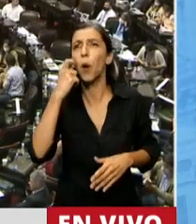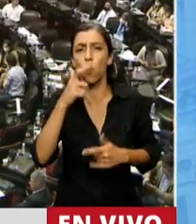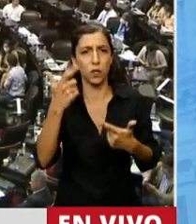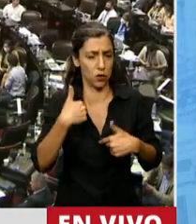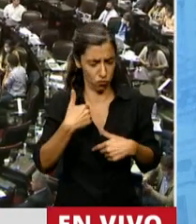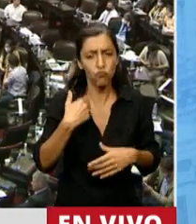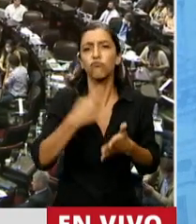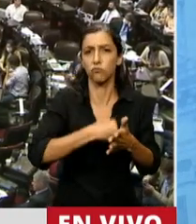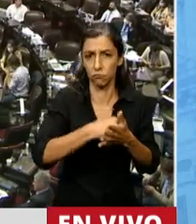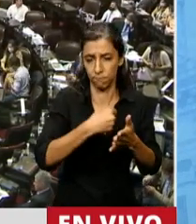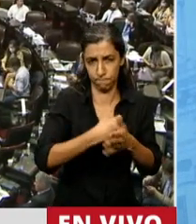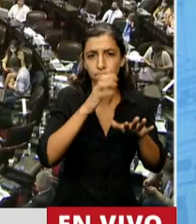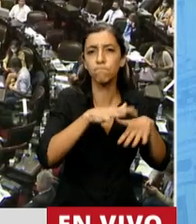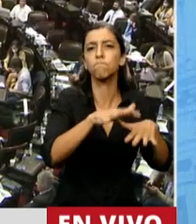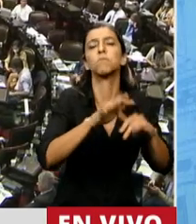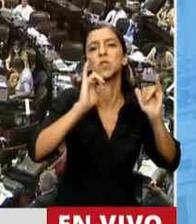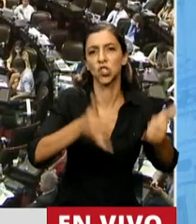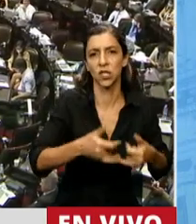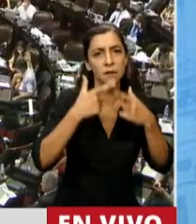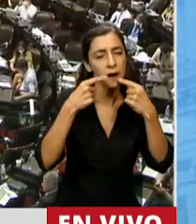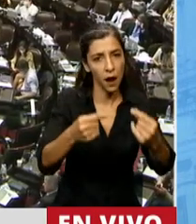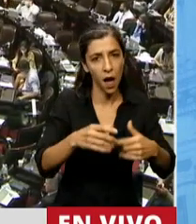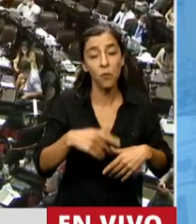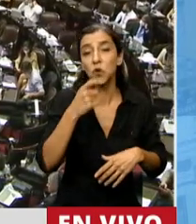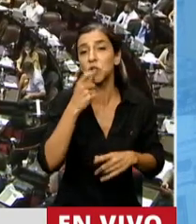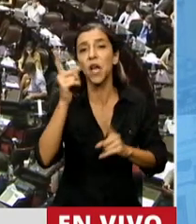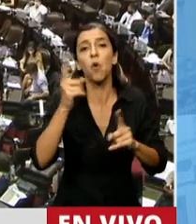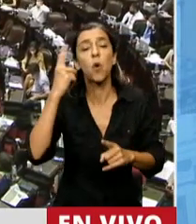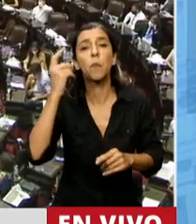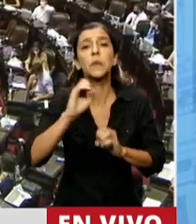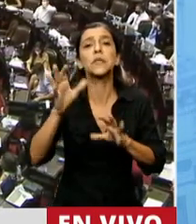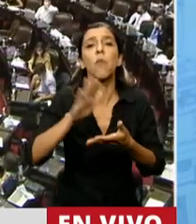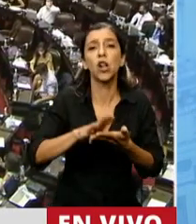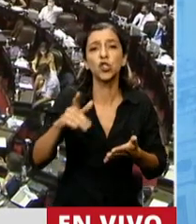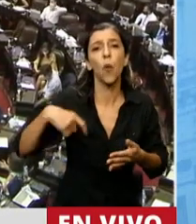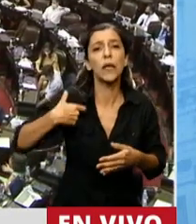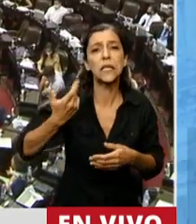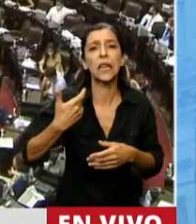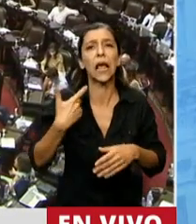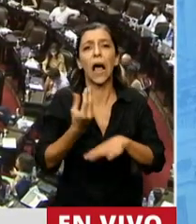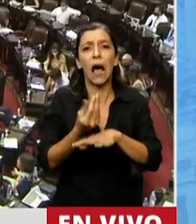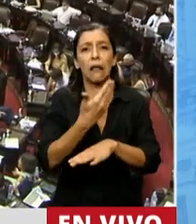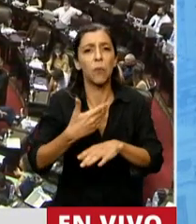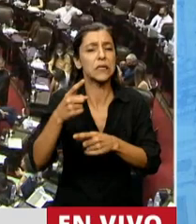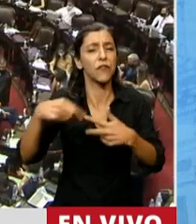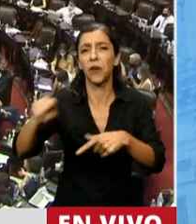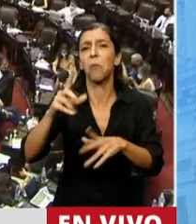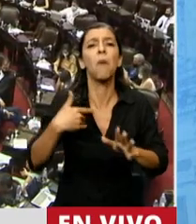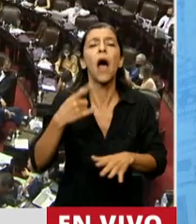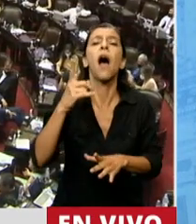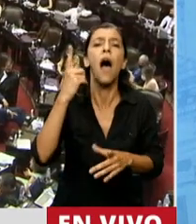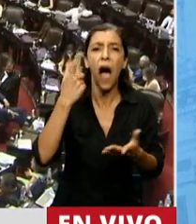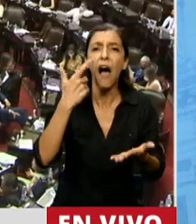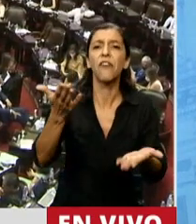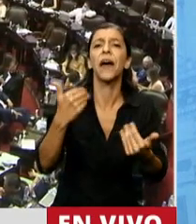que piensen algunos. Si alguno piensa mal de los dirigentes sindicales, que le pregunten al intendente de la Ciudad de Buenos Aires, Rodríguez Larreta,